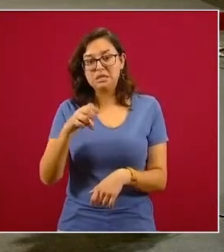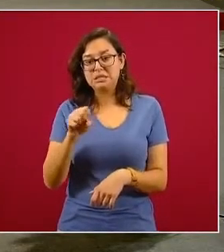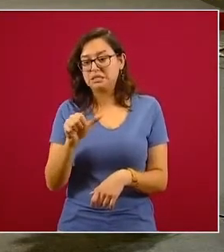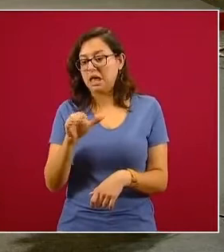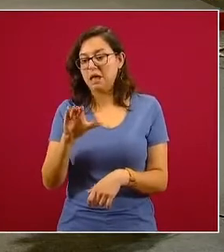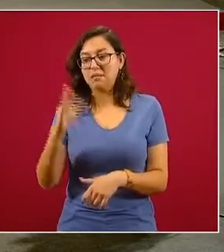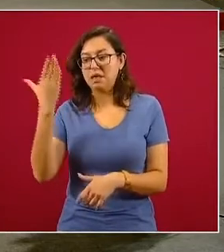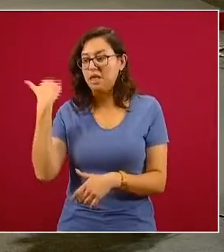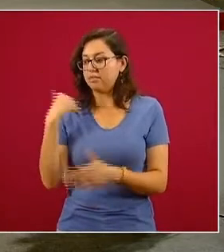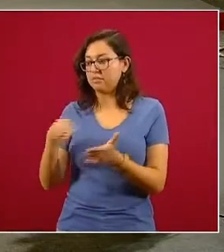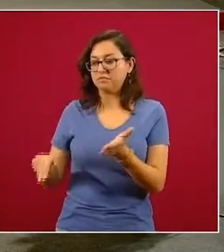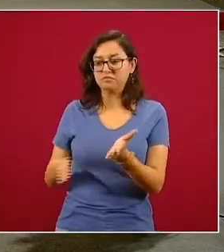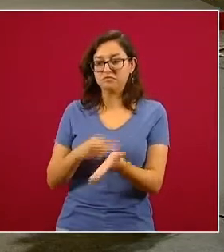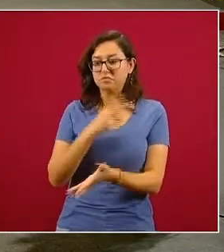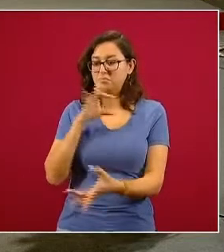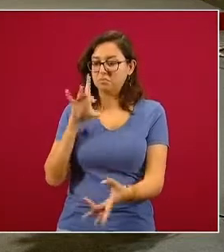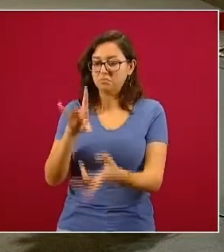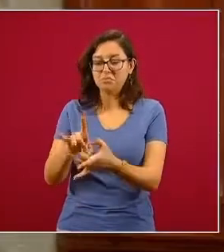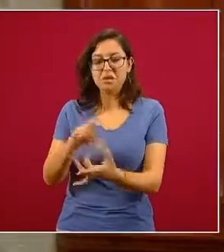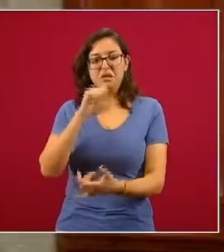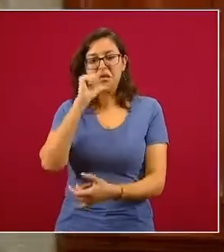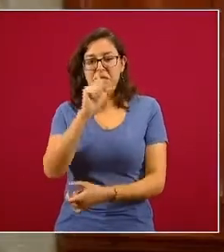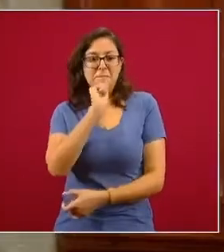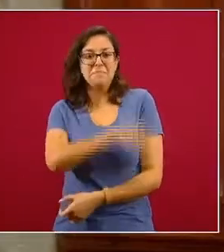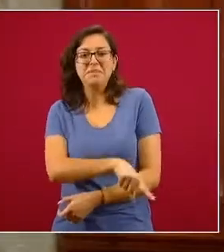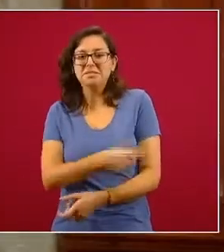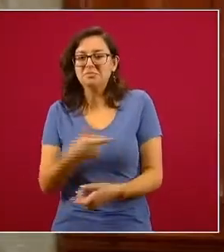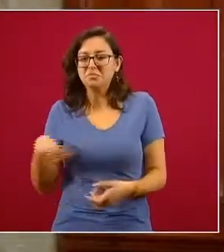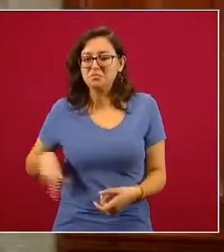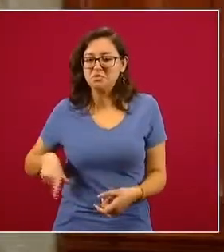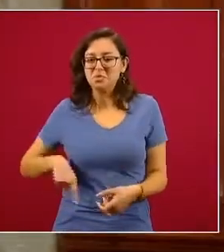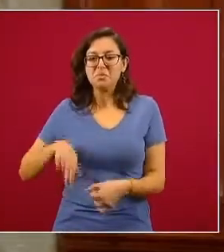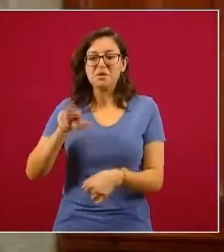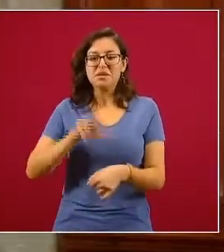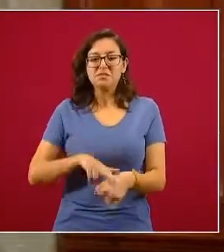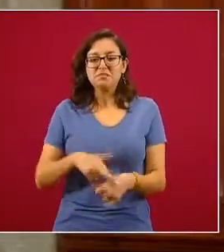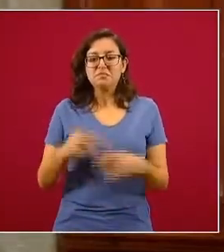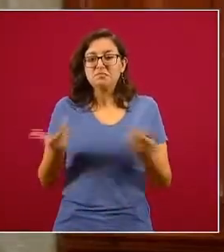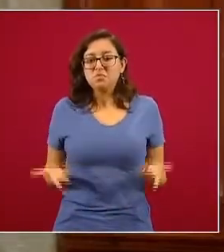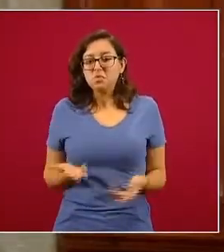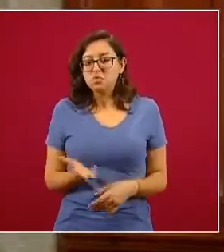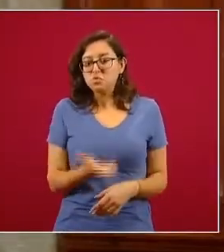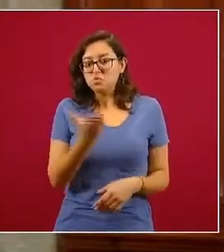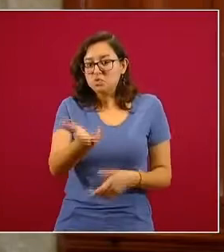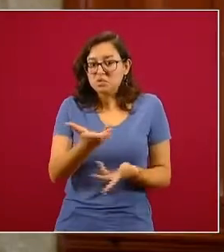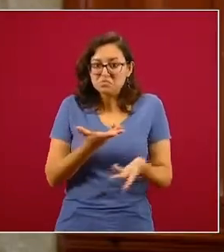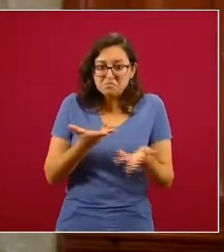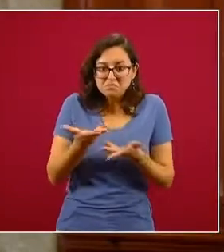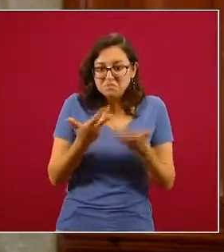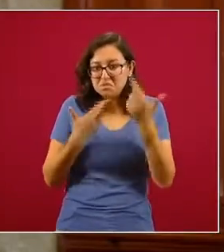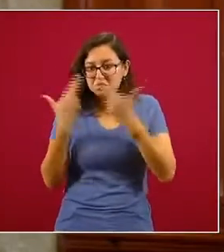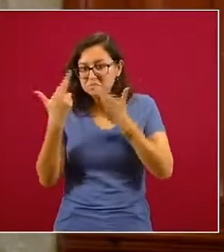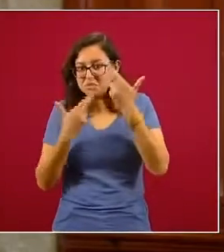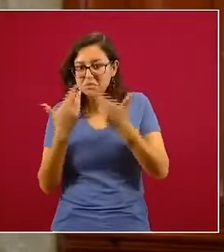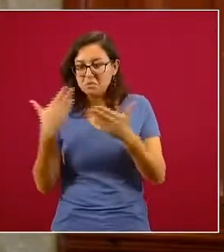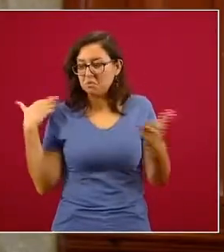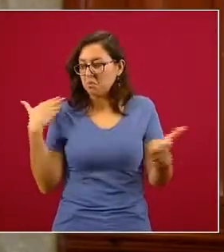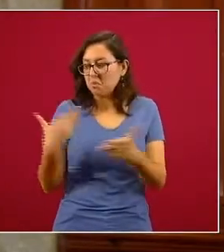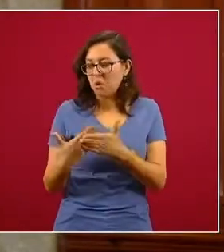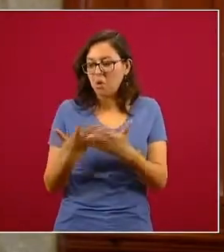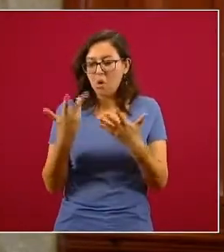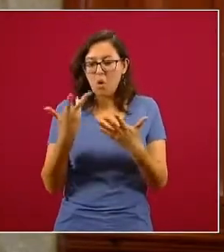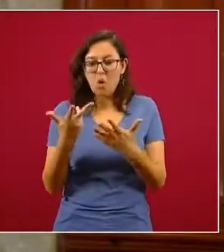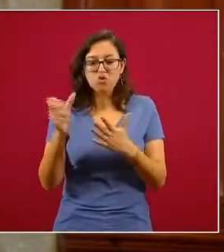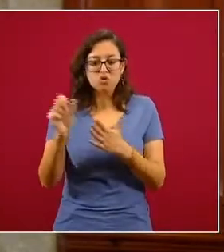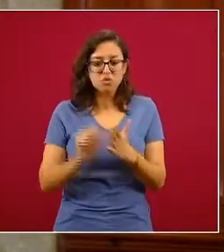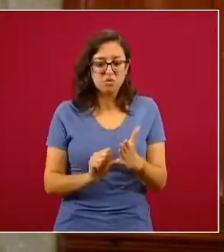año. Entonces, digo, si la autoridad ha hecho este tipo de análisis y un resultado, ¿no?, al respecto a 8 meses del